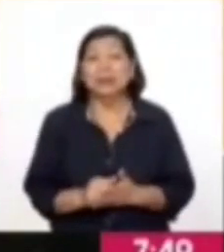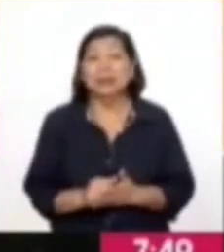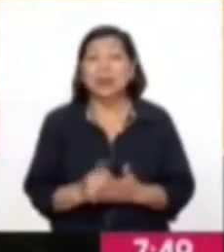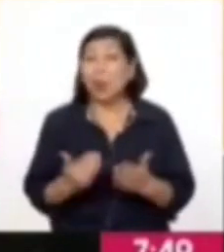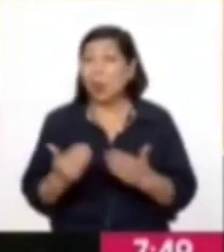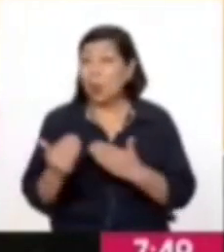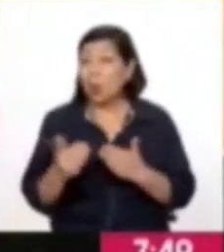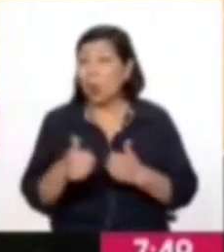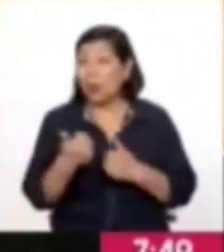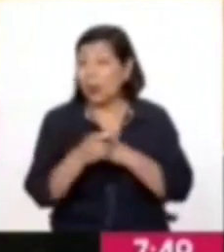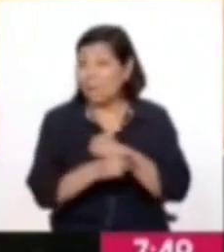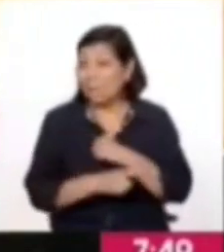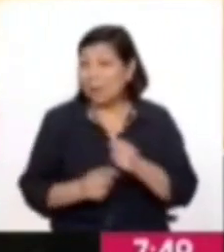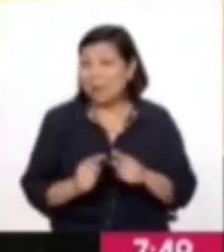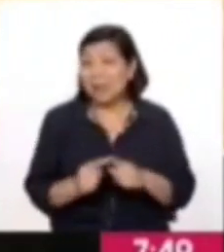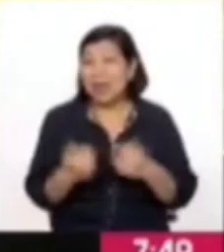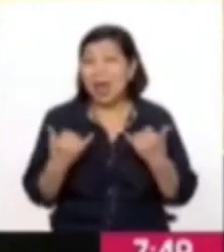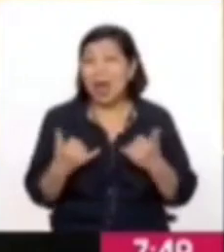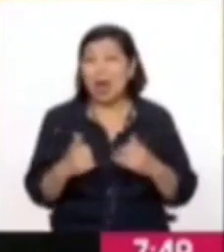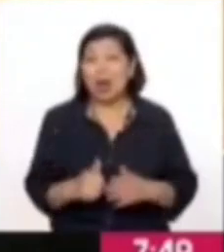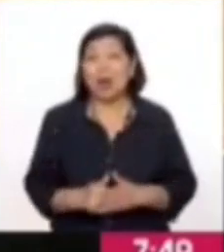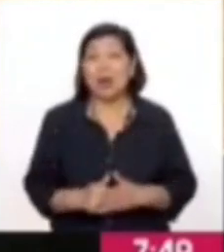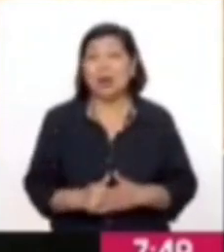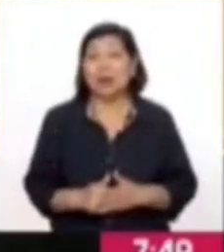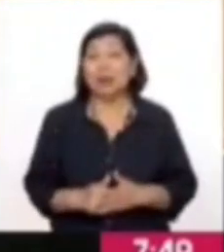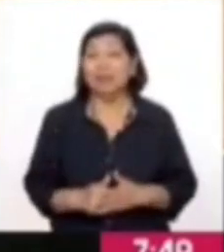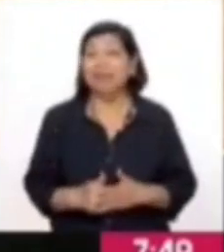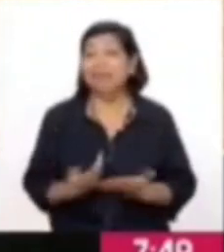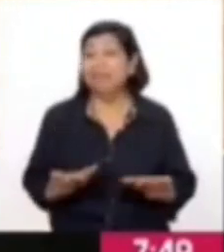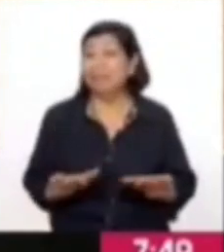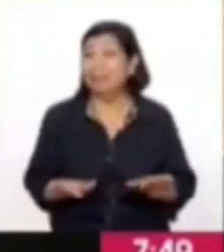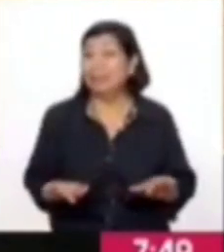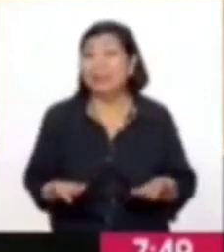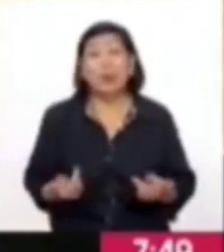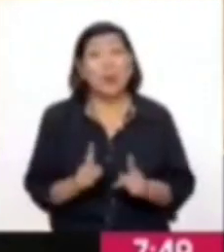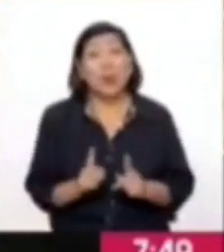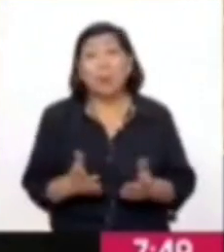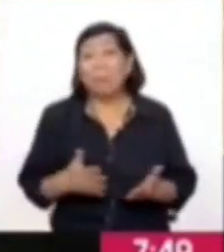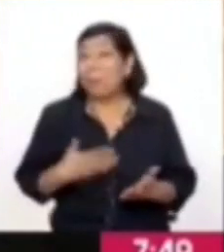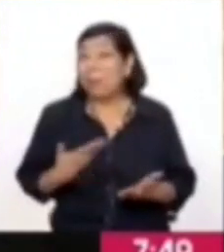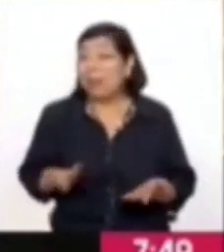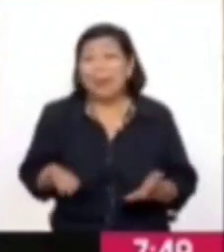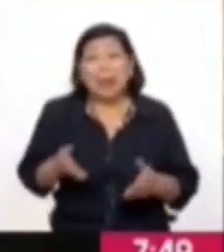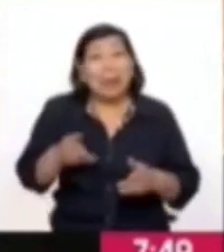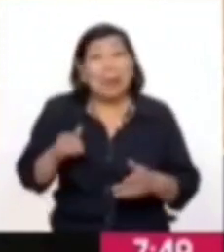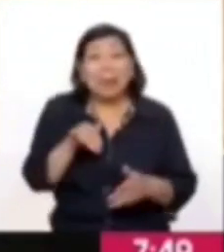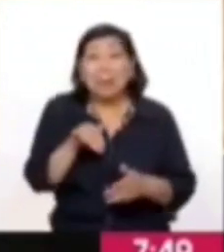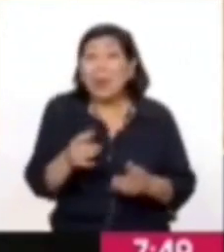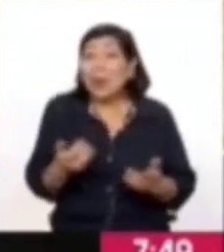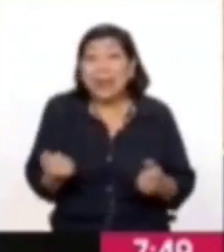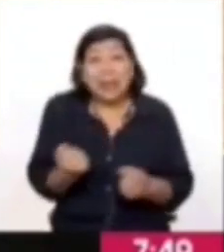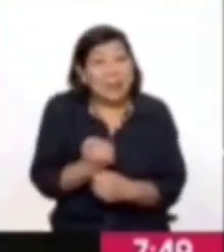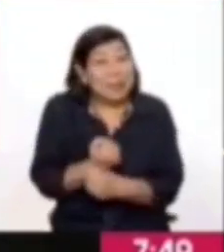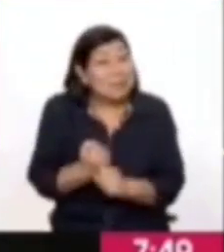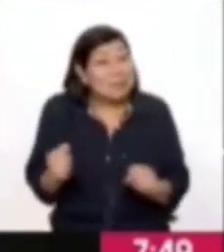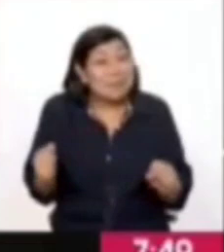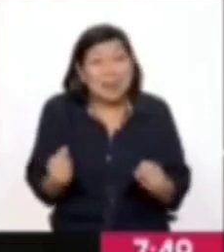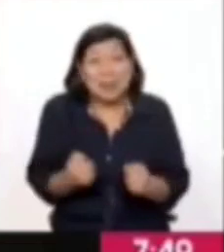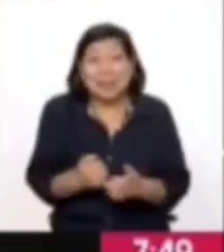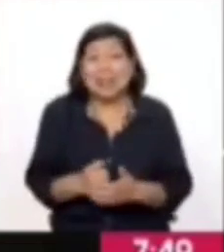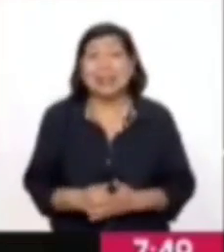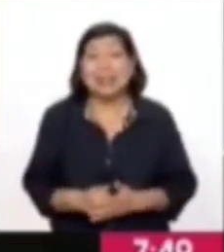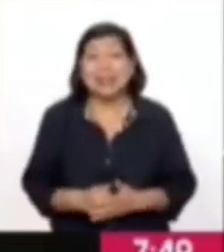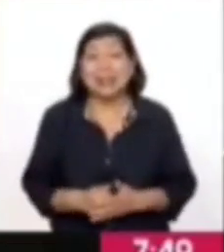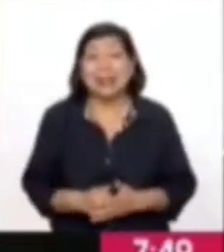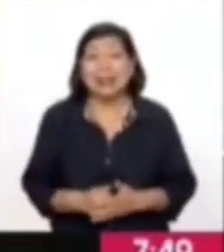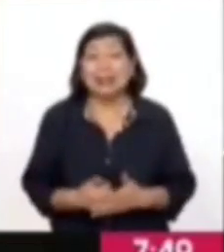si comparamos otras regiones, ahora estamos complicados porque no es Correcto. imposible viajar, imposible. Correcto, claro.